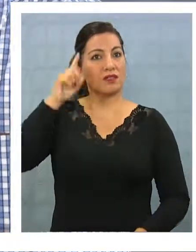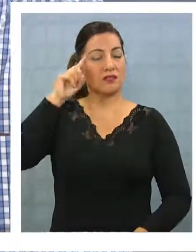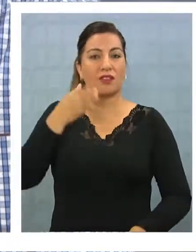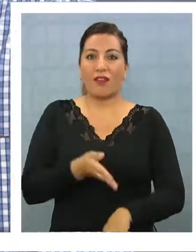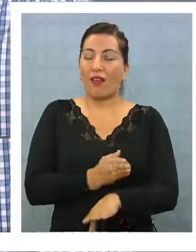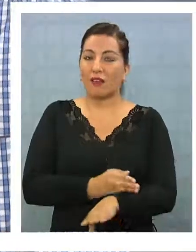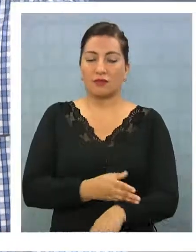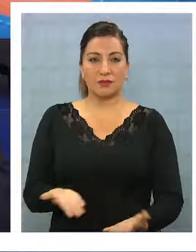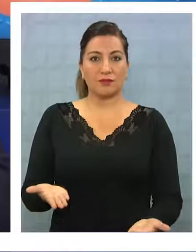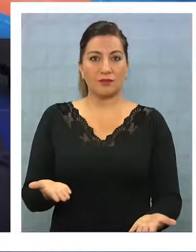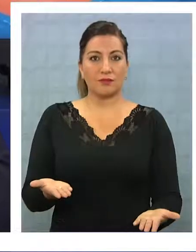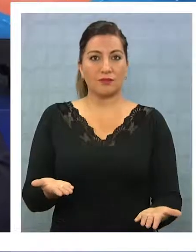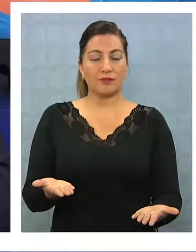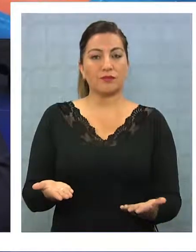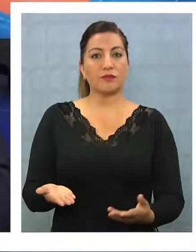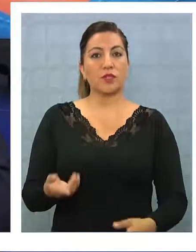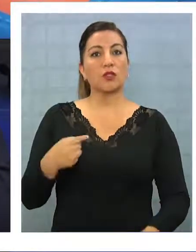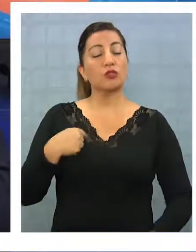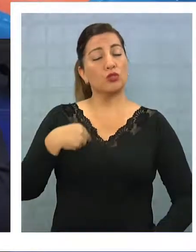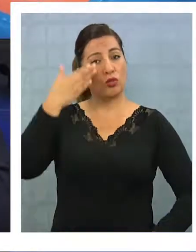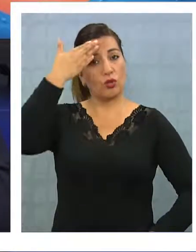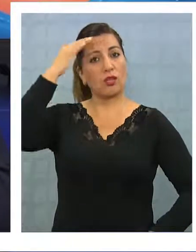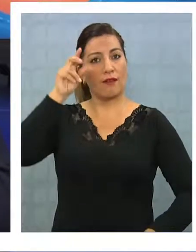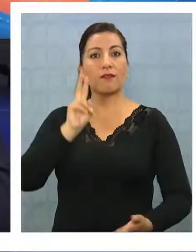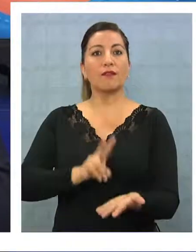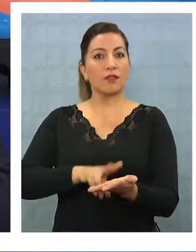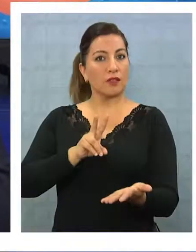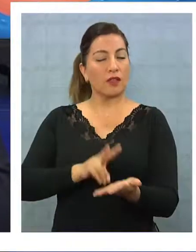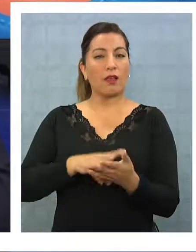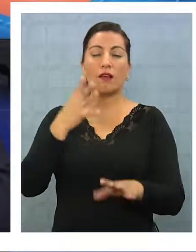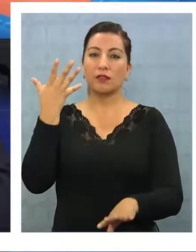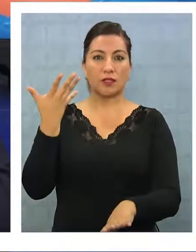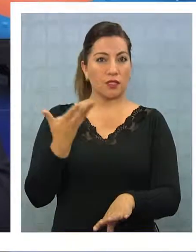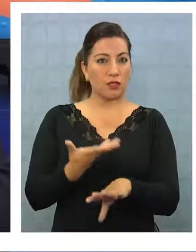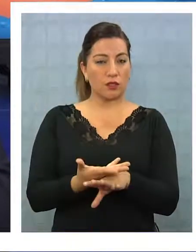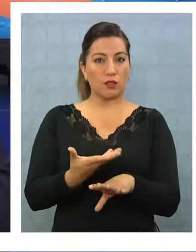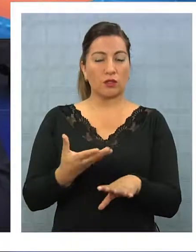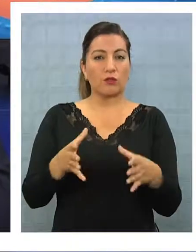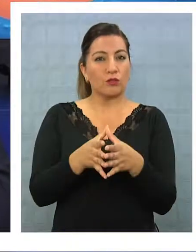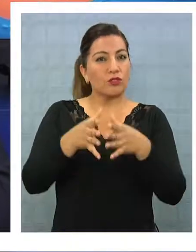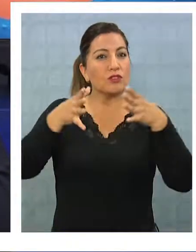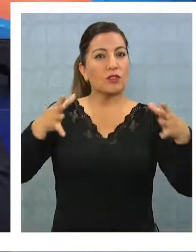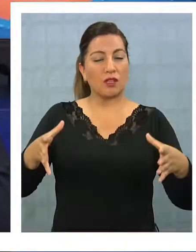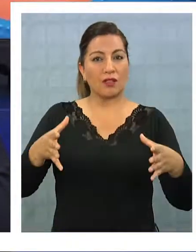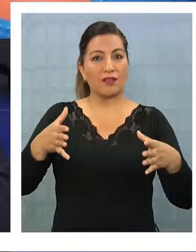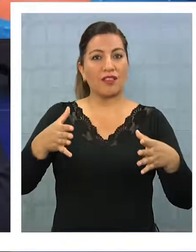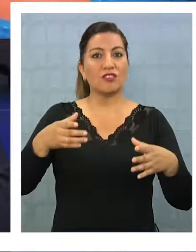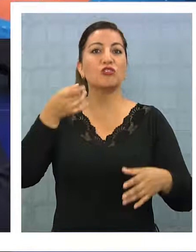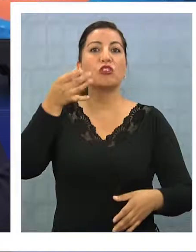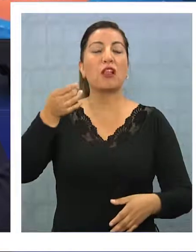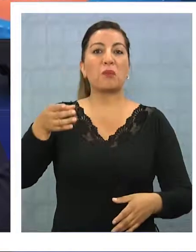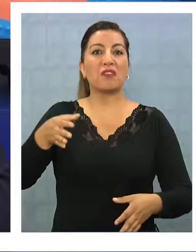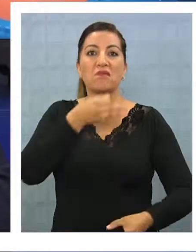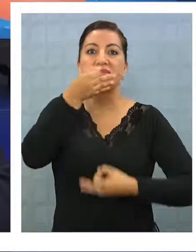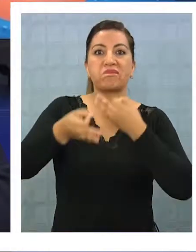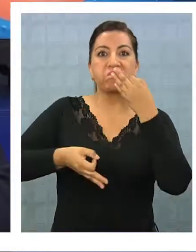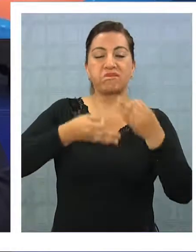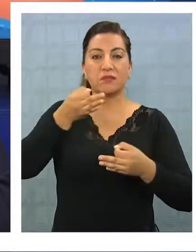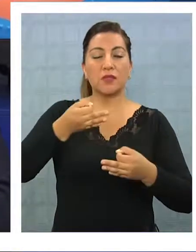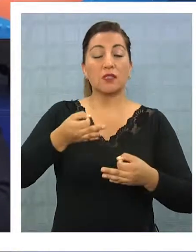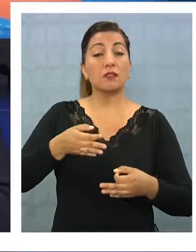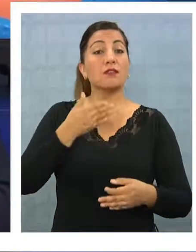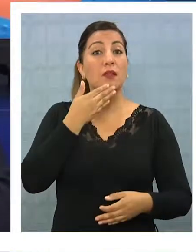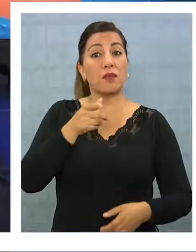haber previsto esto? Bueno, yo creo que efectivamente hubo una enorme improvisación. El